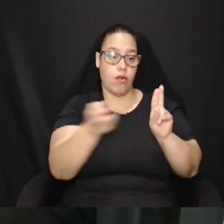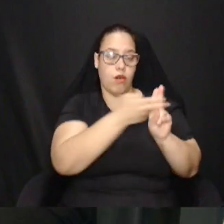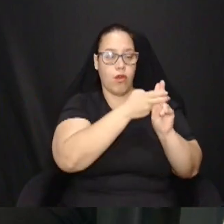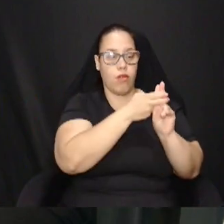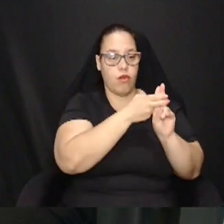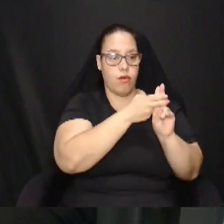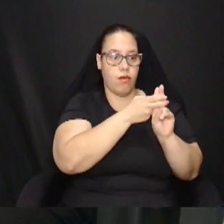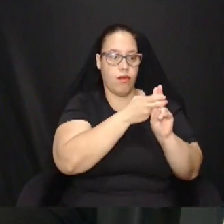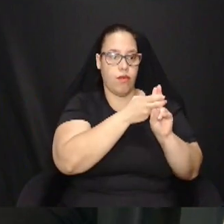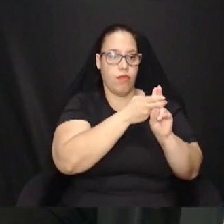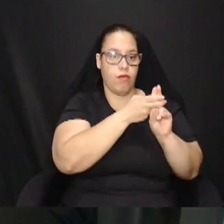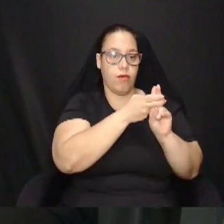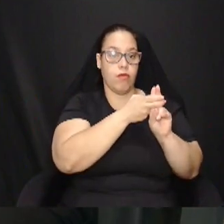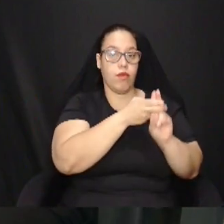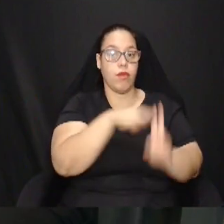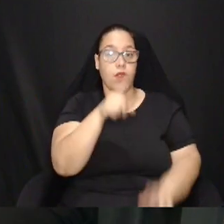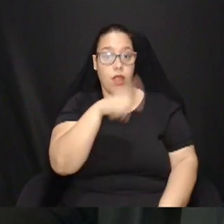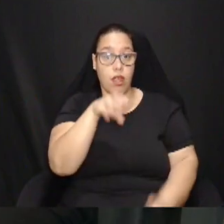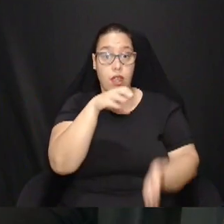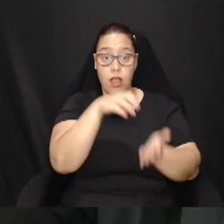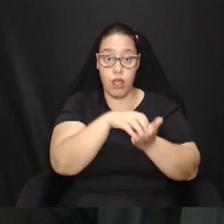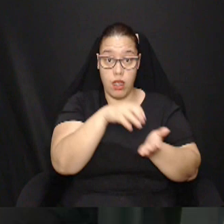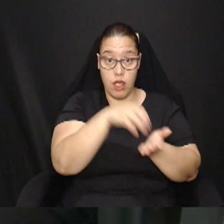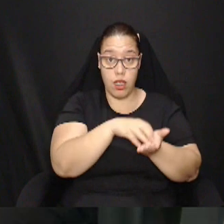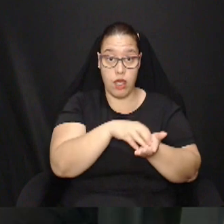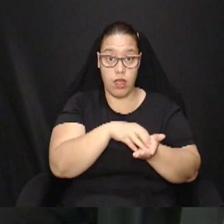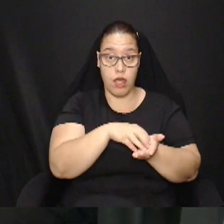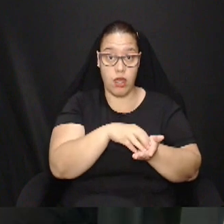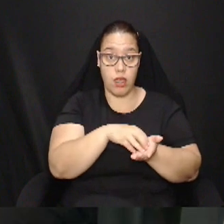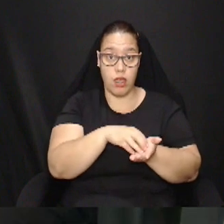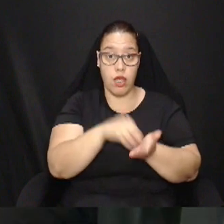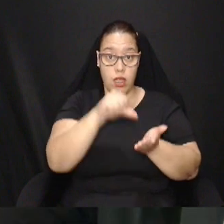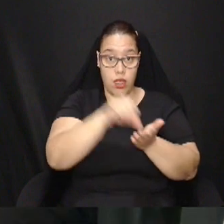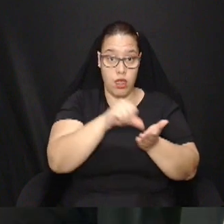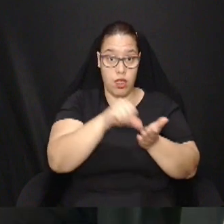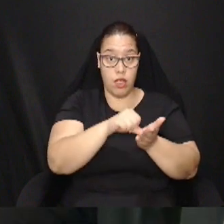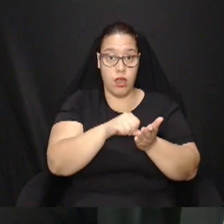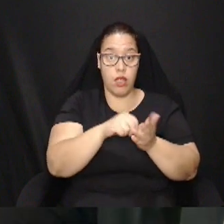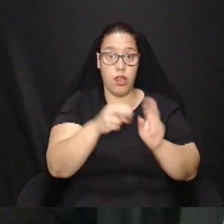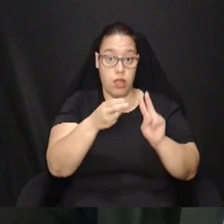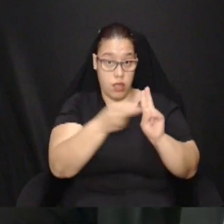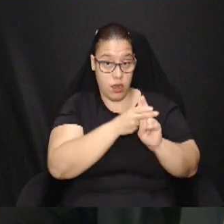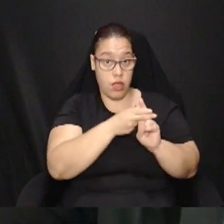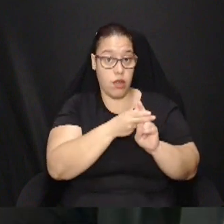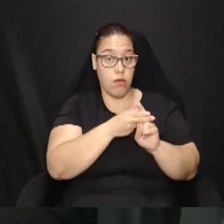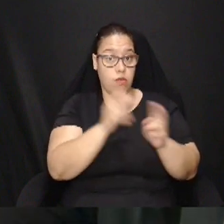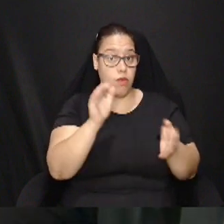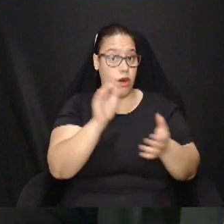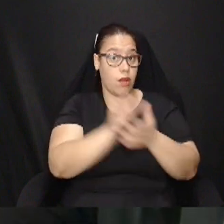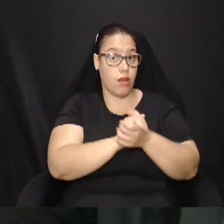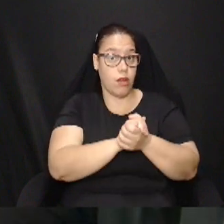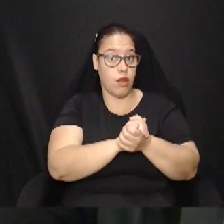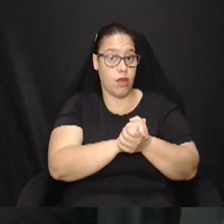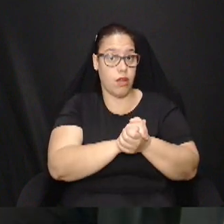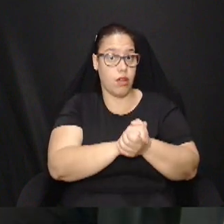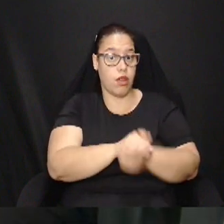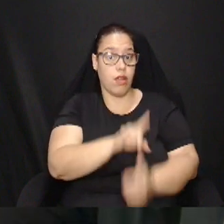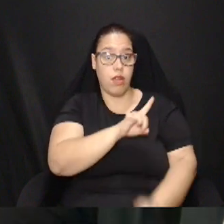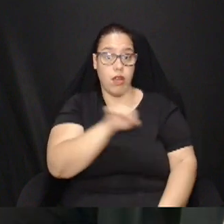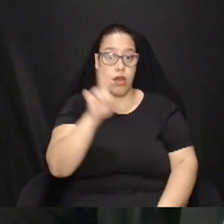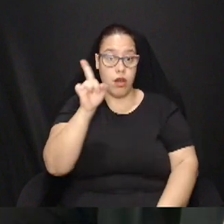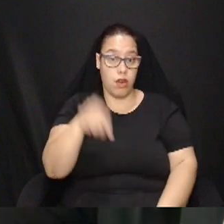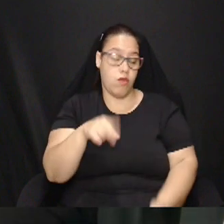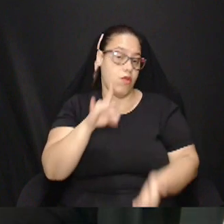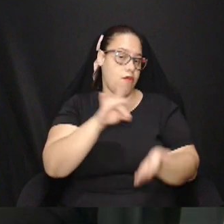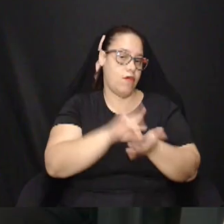Entonces, aquellos centros que dicen que dan acceso a la red pública para esos casais, también no es verdad absoluta,